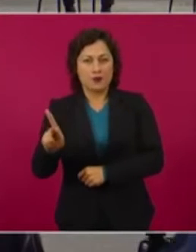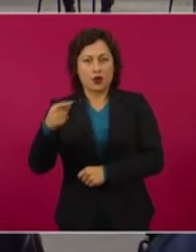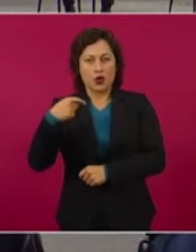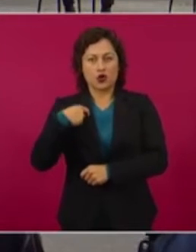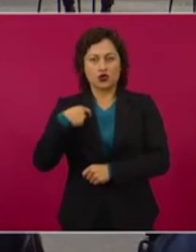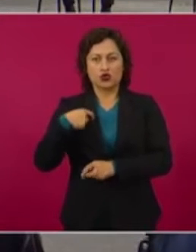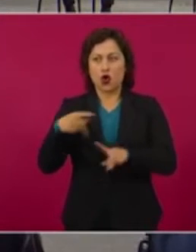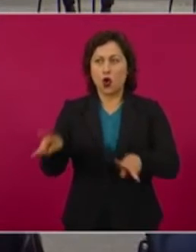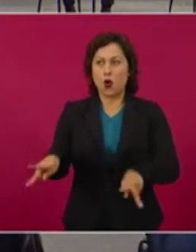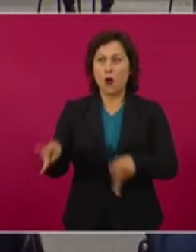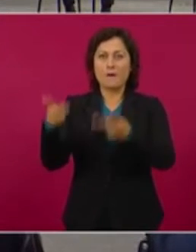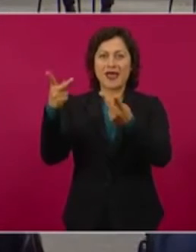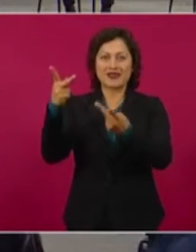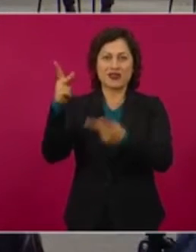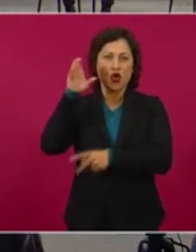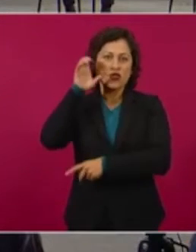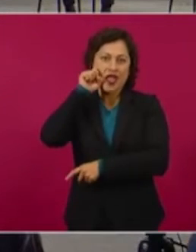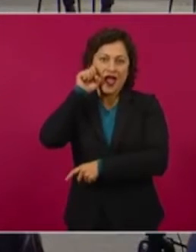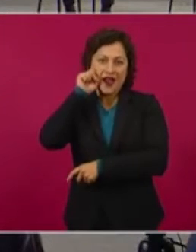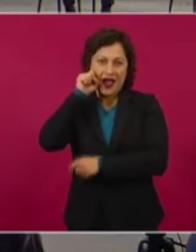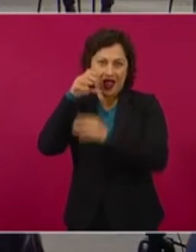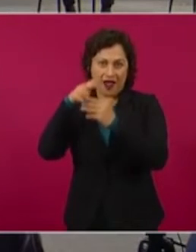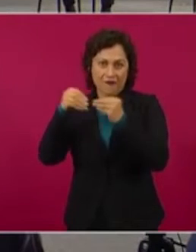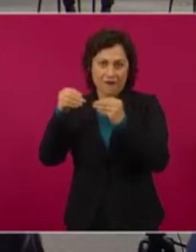Si no tuviésemos el petróleo,